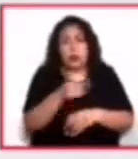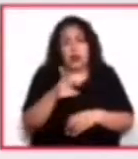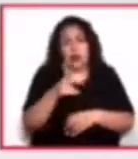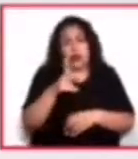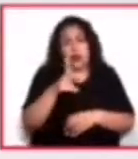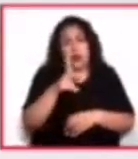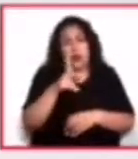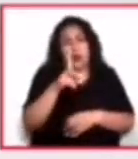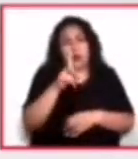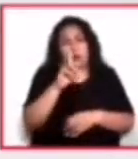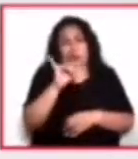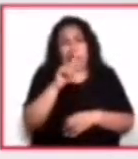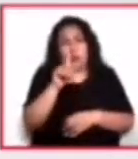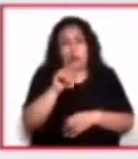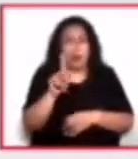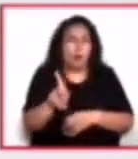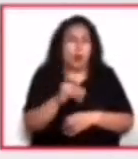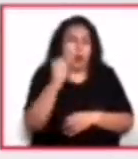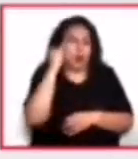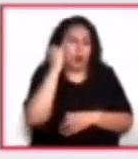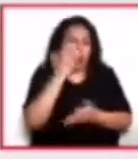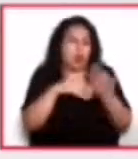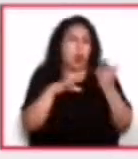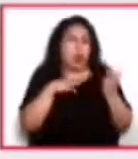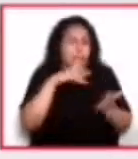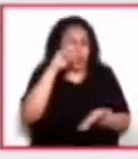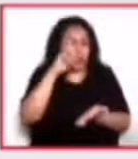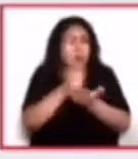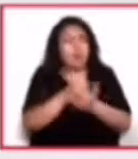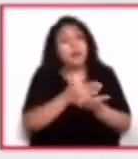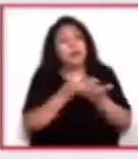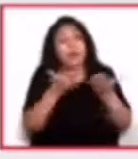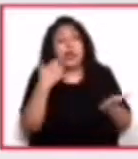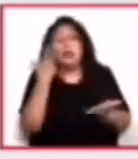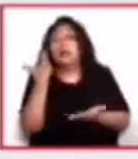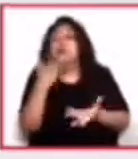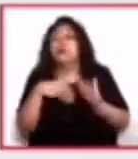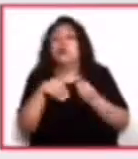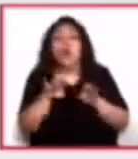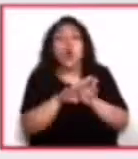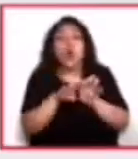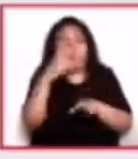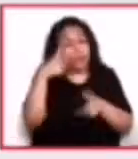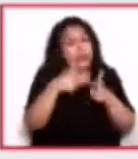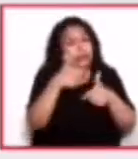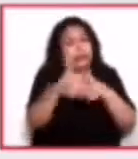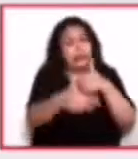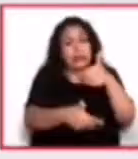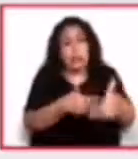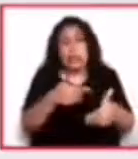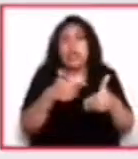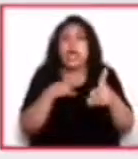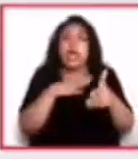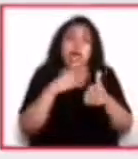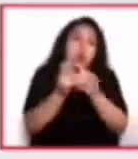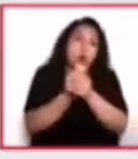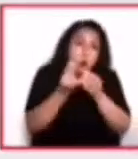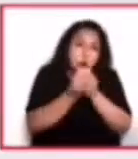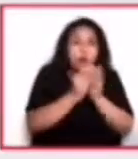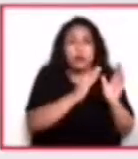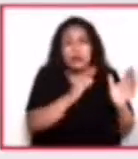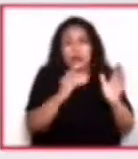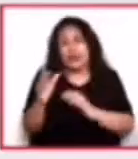los pueblos indígenas. El siguiente paso es buscar los recursos para continuar y crecer con el seminario y las clases de